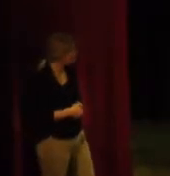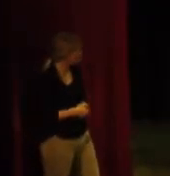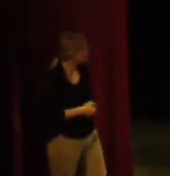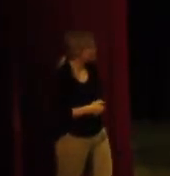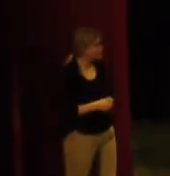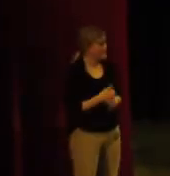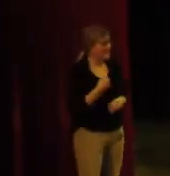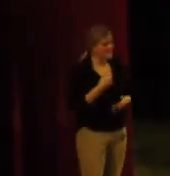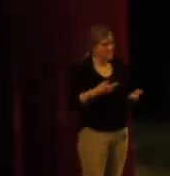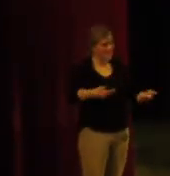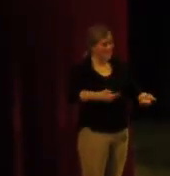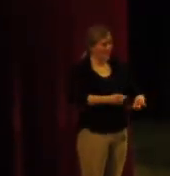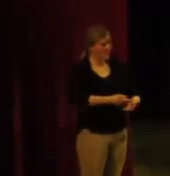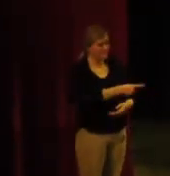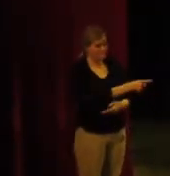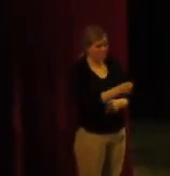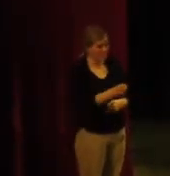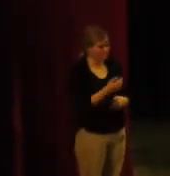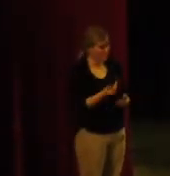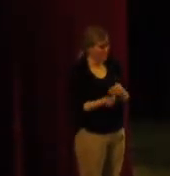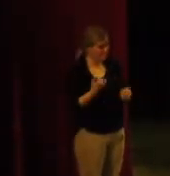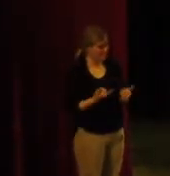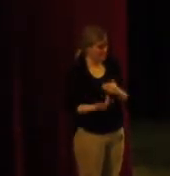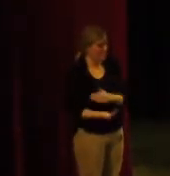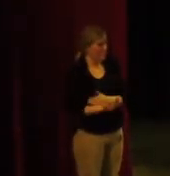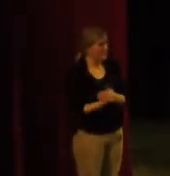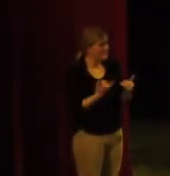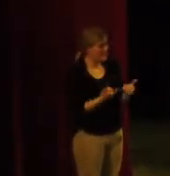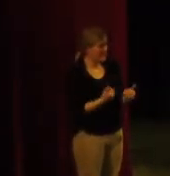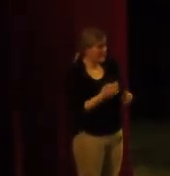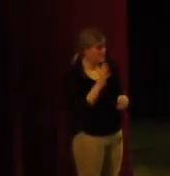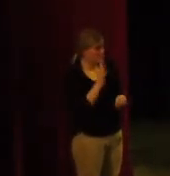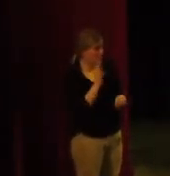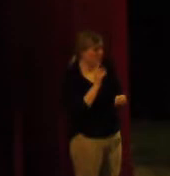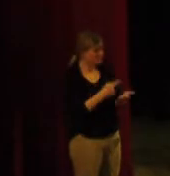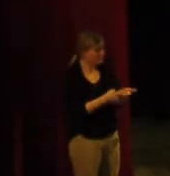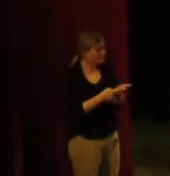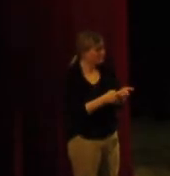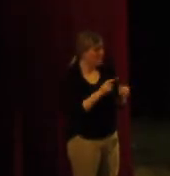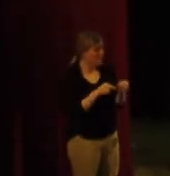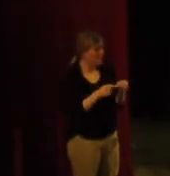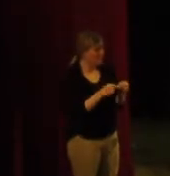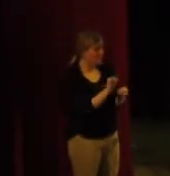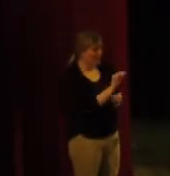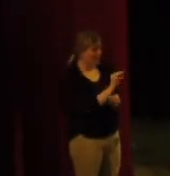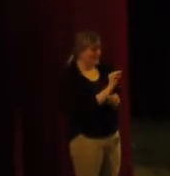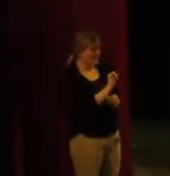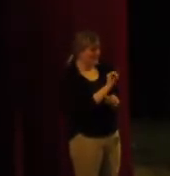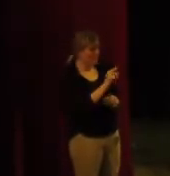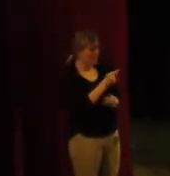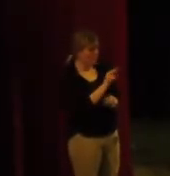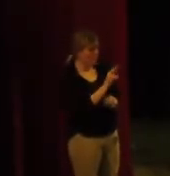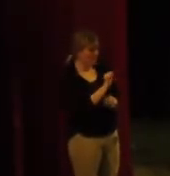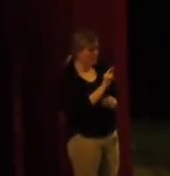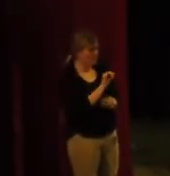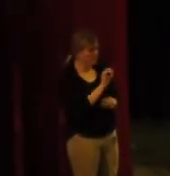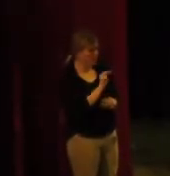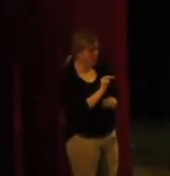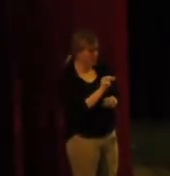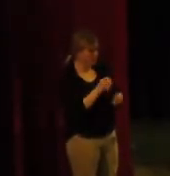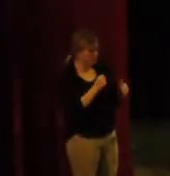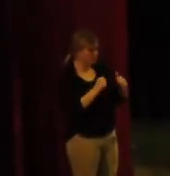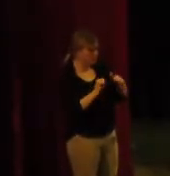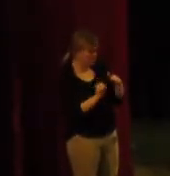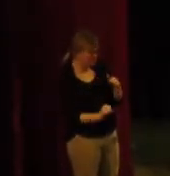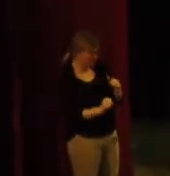I'd like to welcome you all this morning, and today we're going to be talking about immigration across our southern border.